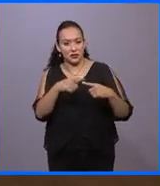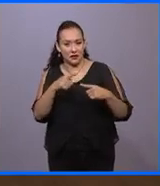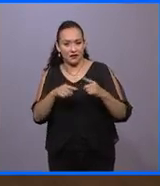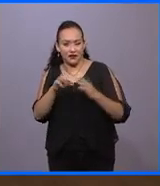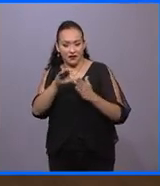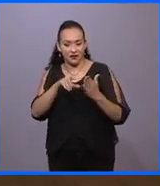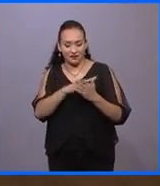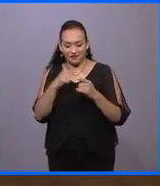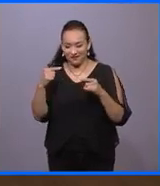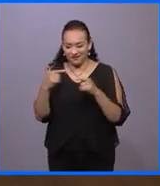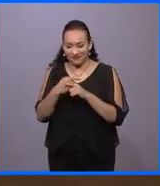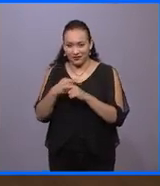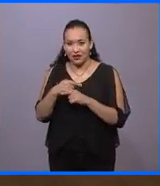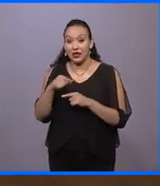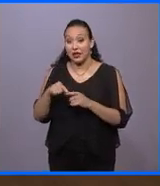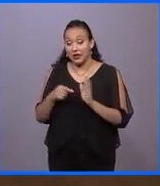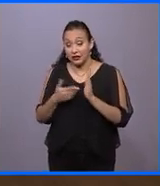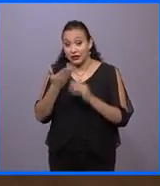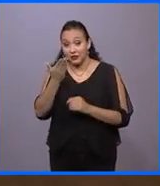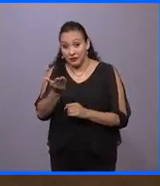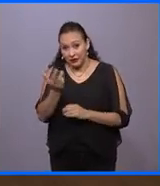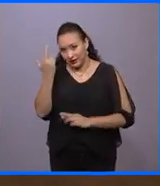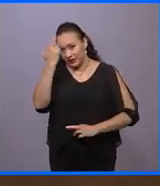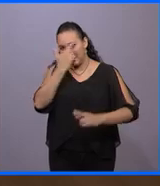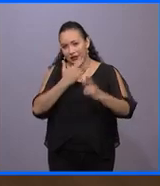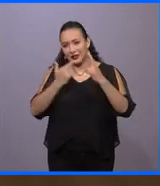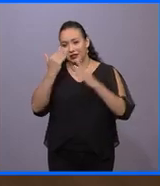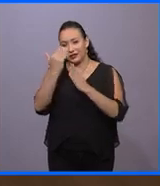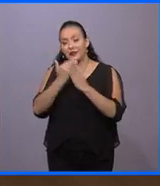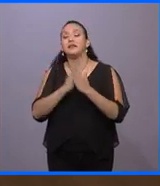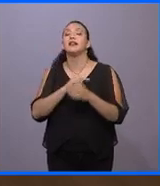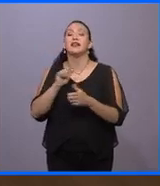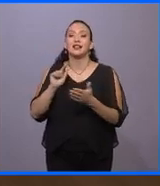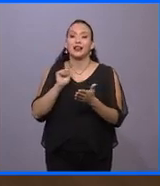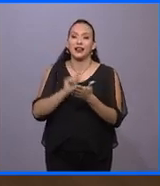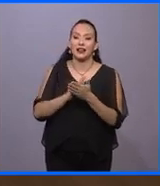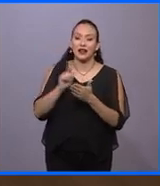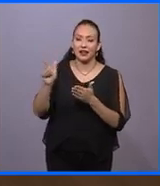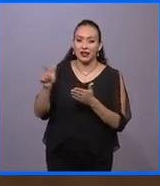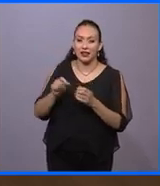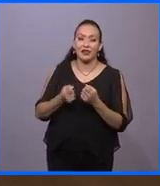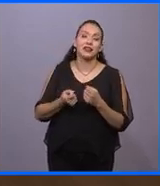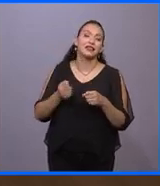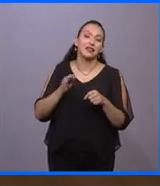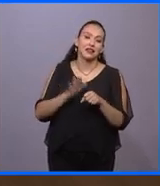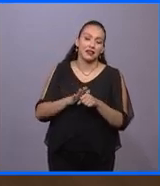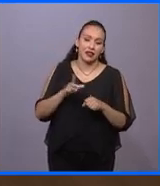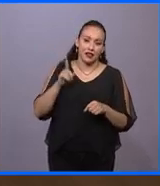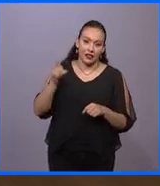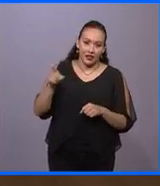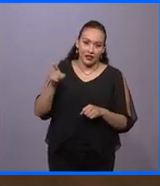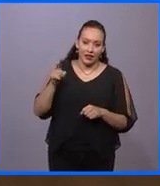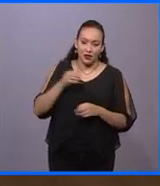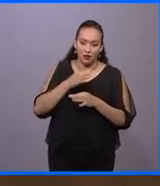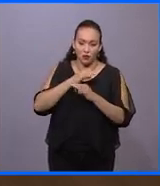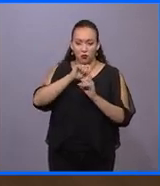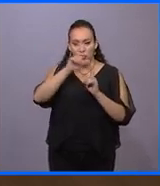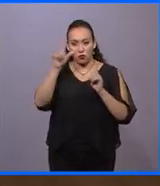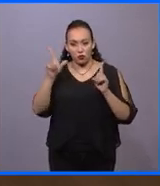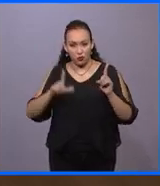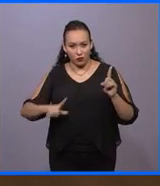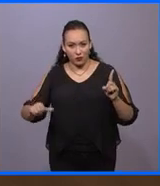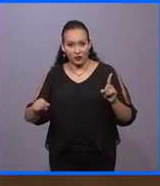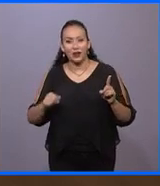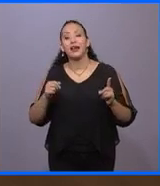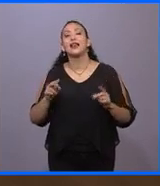de inconstitucionalidad en las que se pide invalidar disposiciones de las leyes orgánica de la Administración Pública Federal, de Navegación